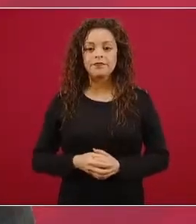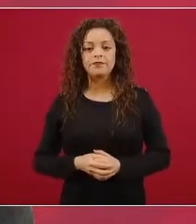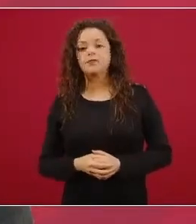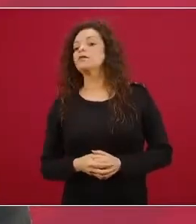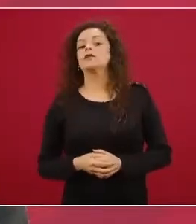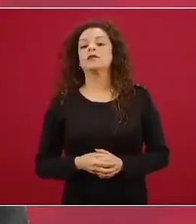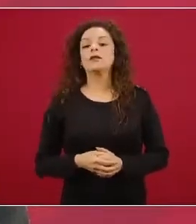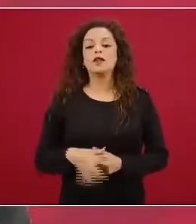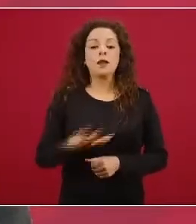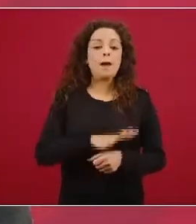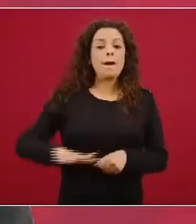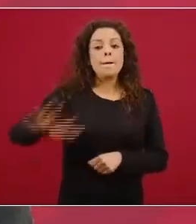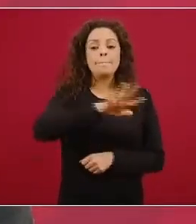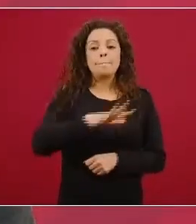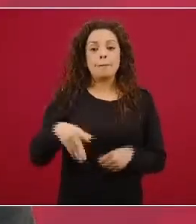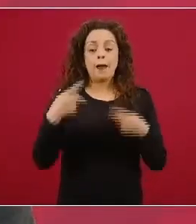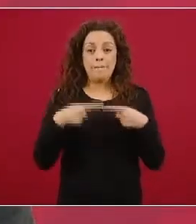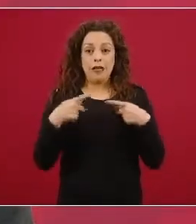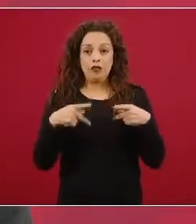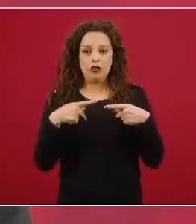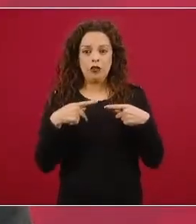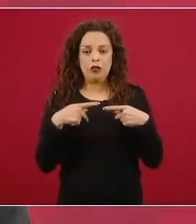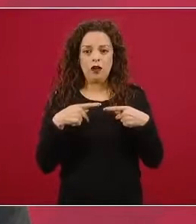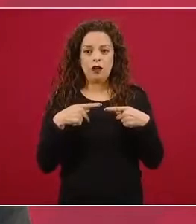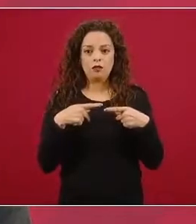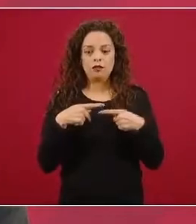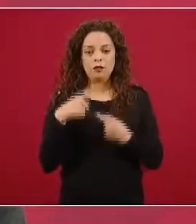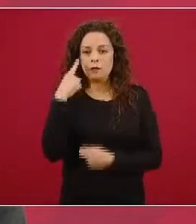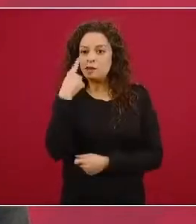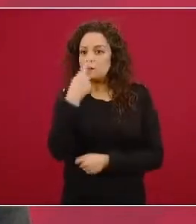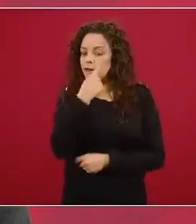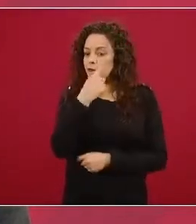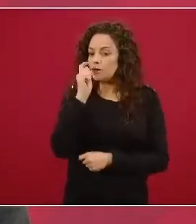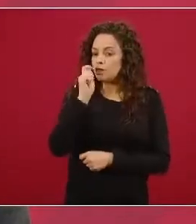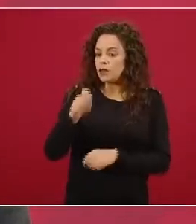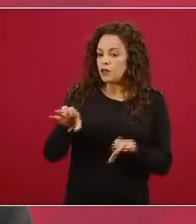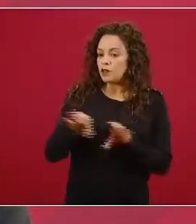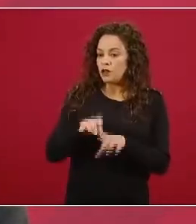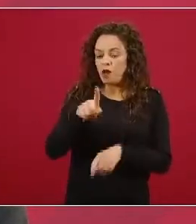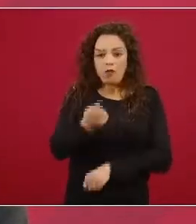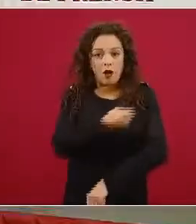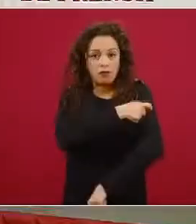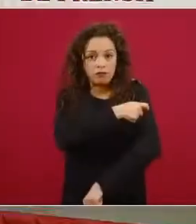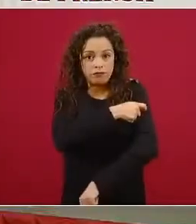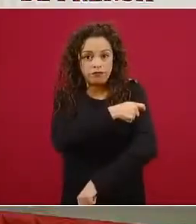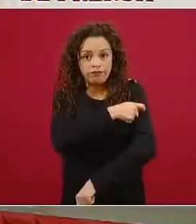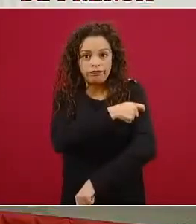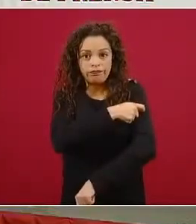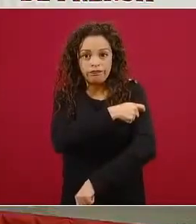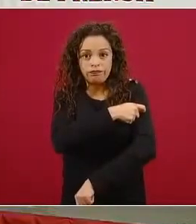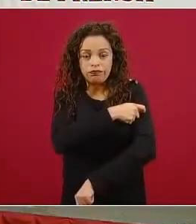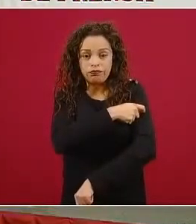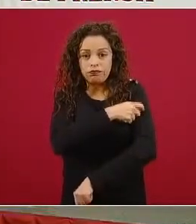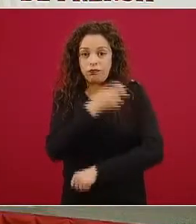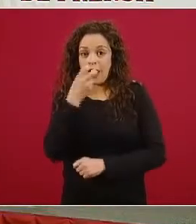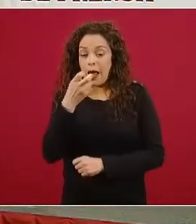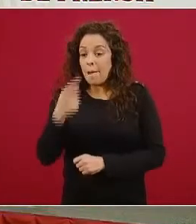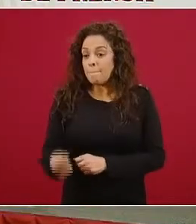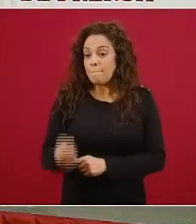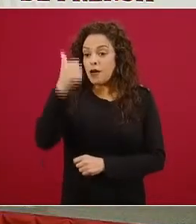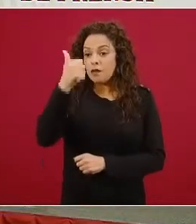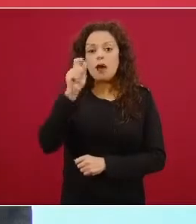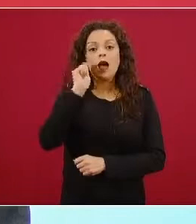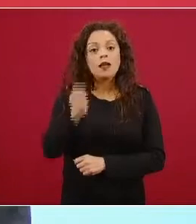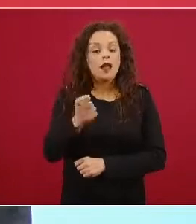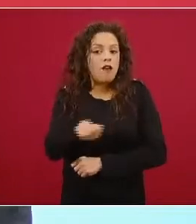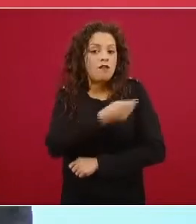respuestas sociales en contra de las vacunas no son nuevas. Desde la primera vacuna, que fue la vacuna de la